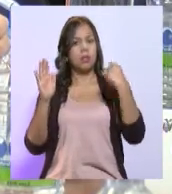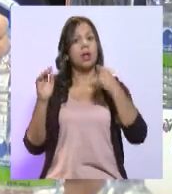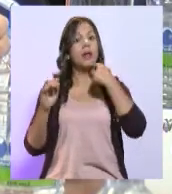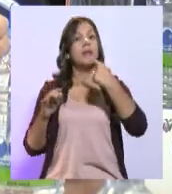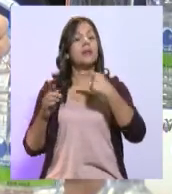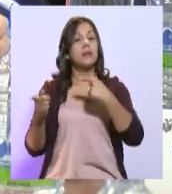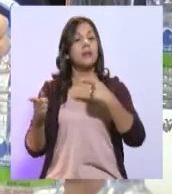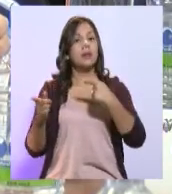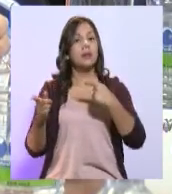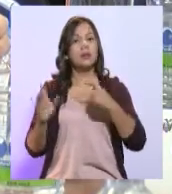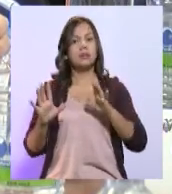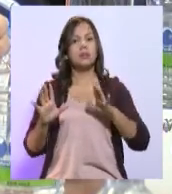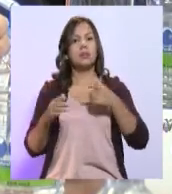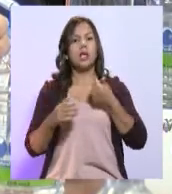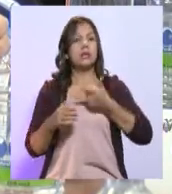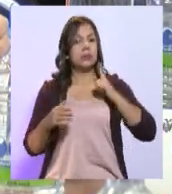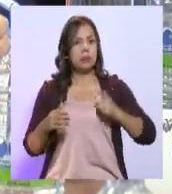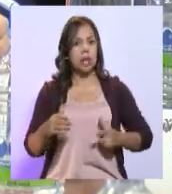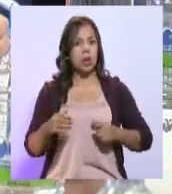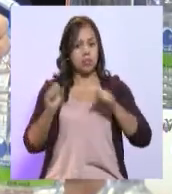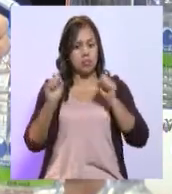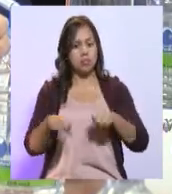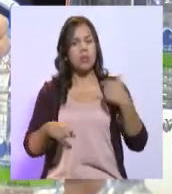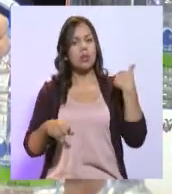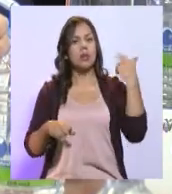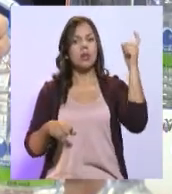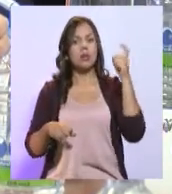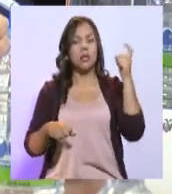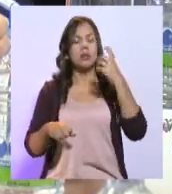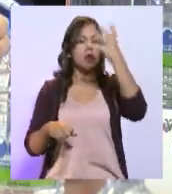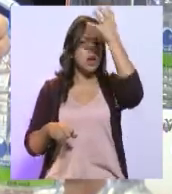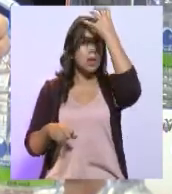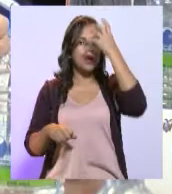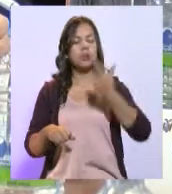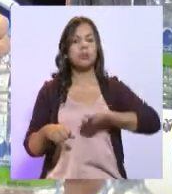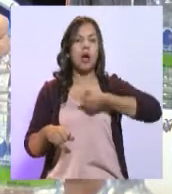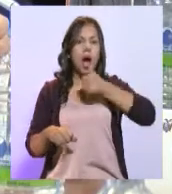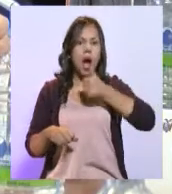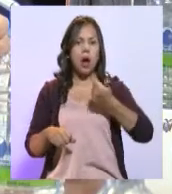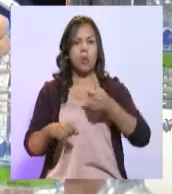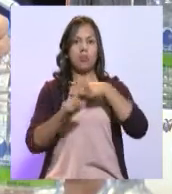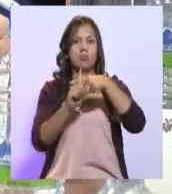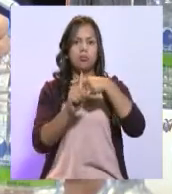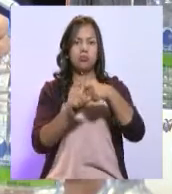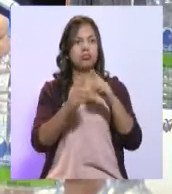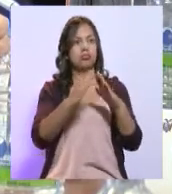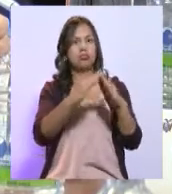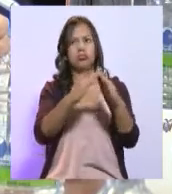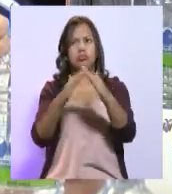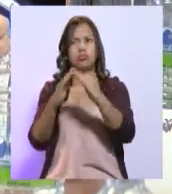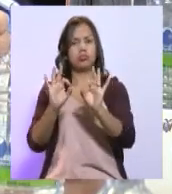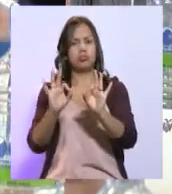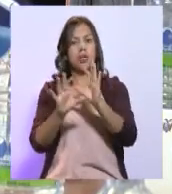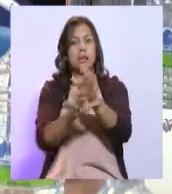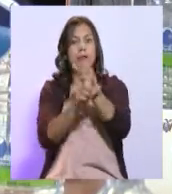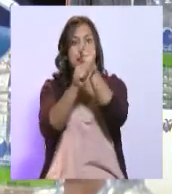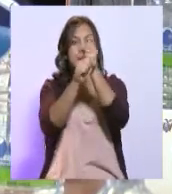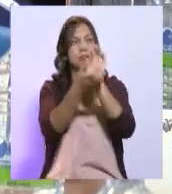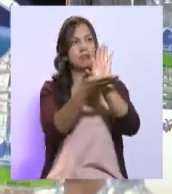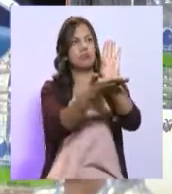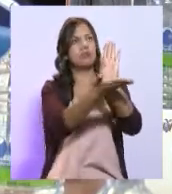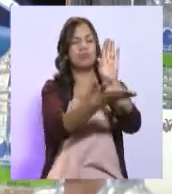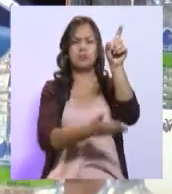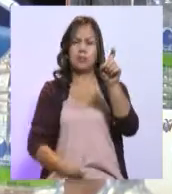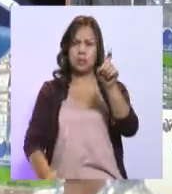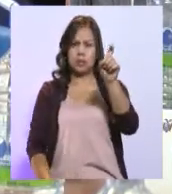no puede haber salud sin agua, sin educación, sin alimentación, sin bienestar, sin seguridad social. Entonces,